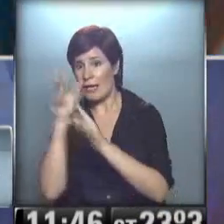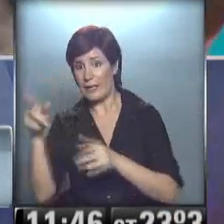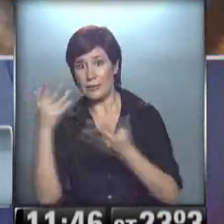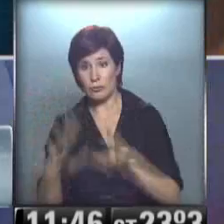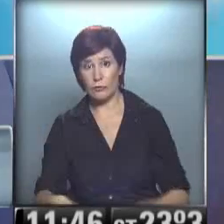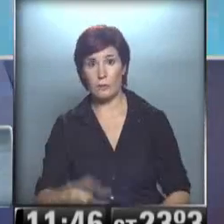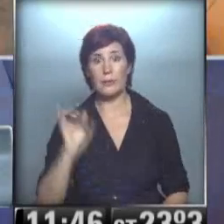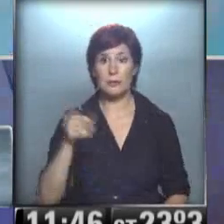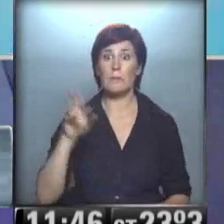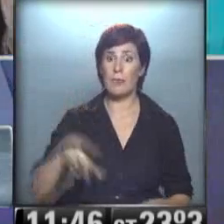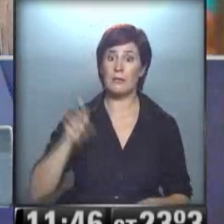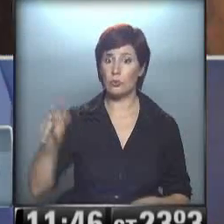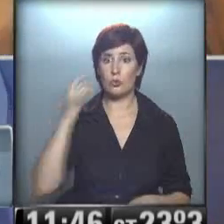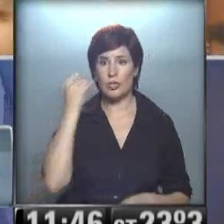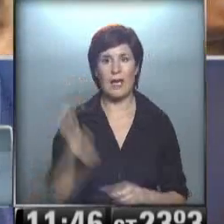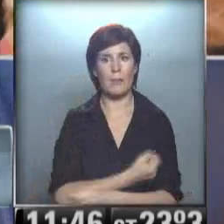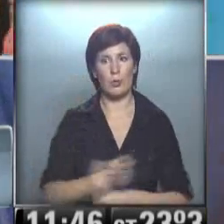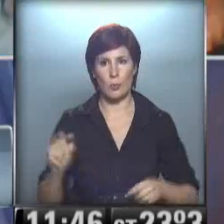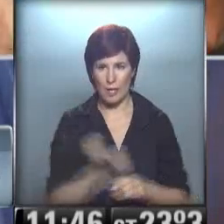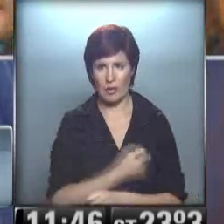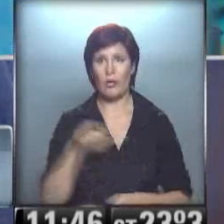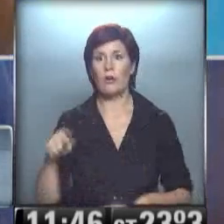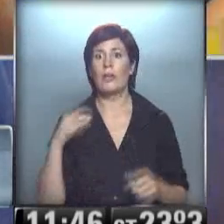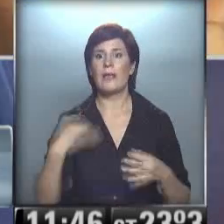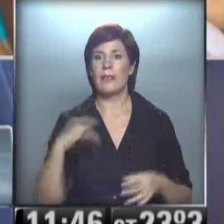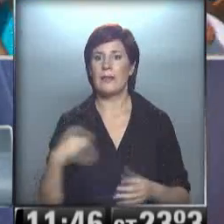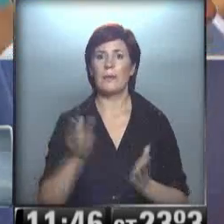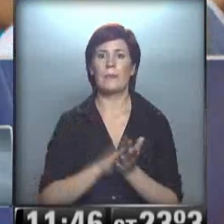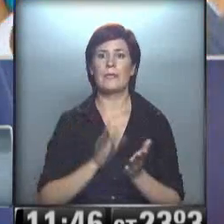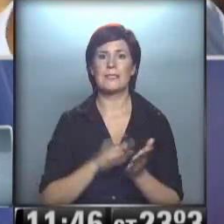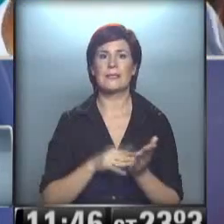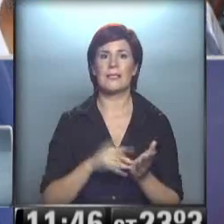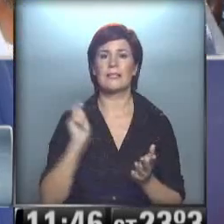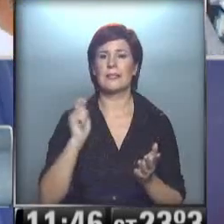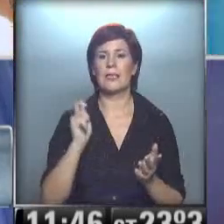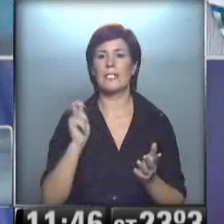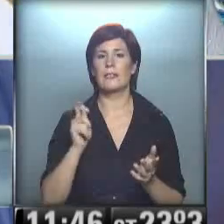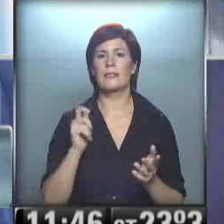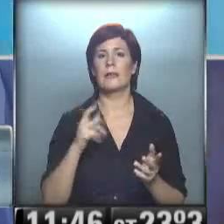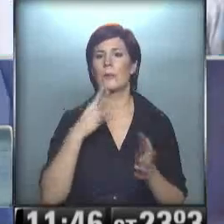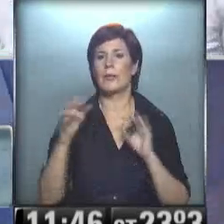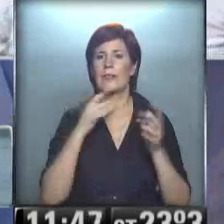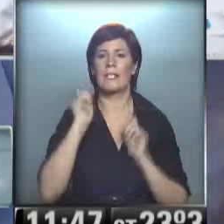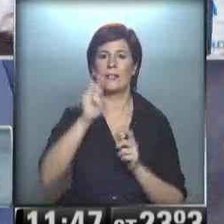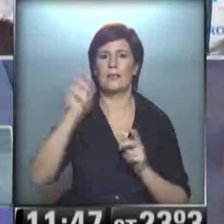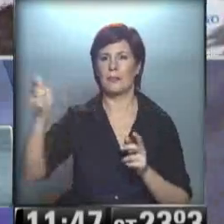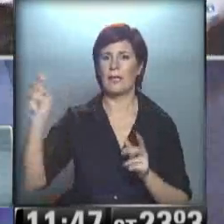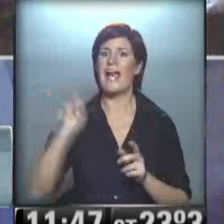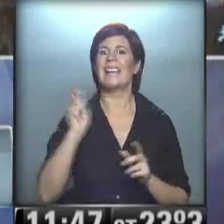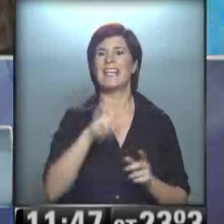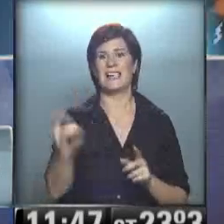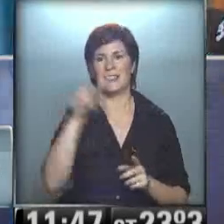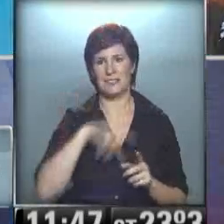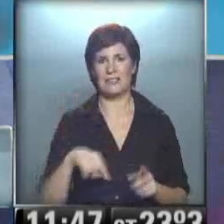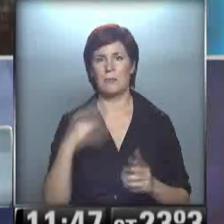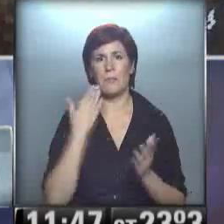grupo Clarín se aprobó el plan de adecuación. Ahora ellos tienen que presentar quiénes son los titulares, o sea, a quiénes le van a vender, para hacerlo sencillo. Y